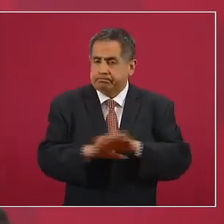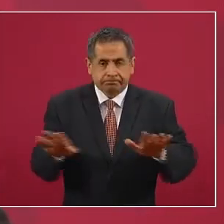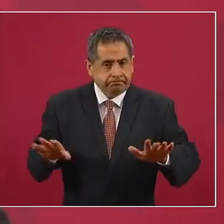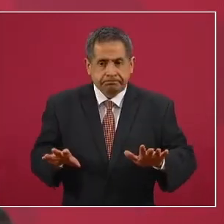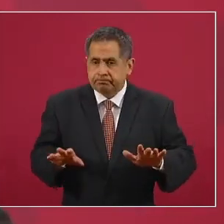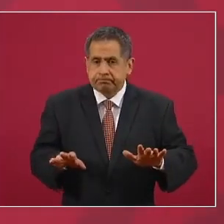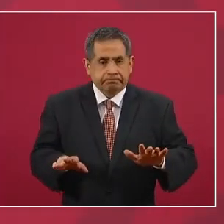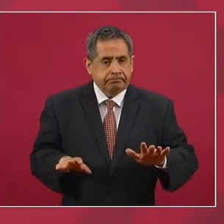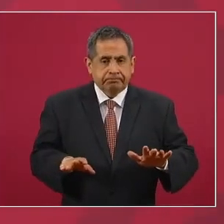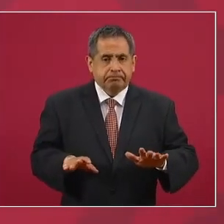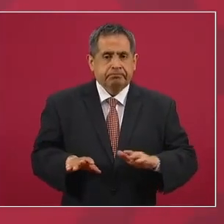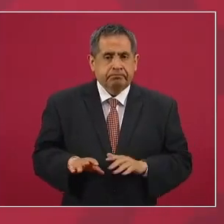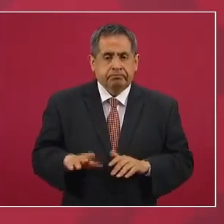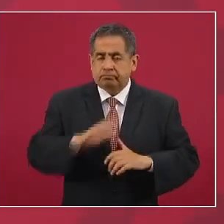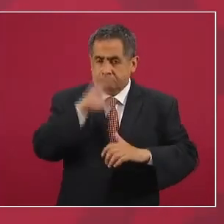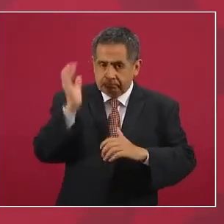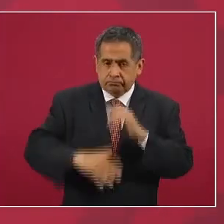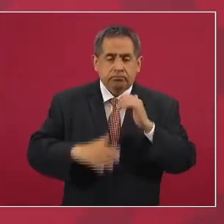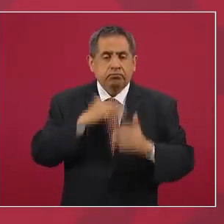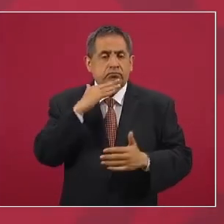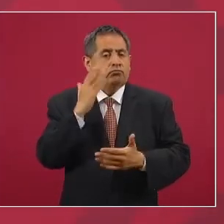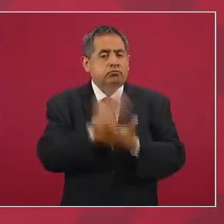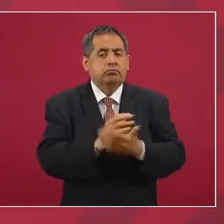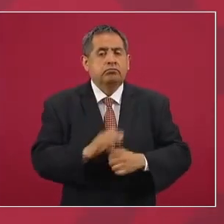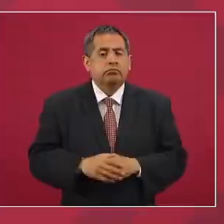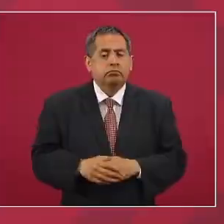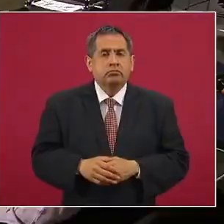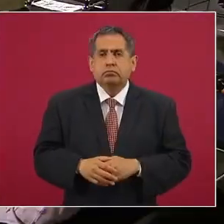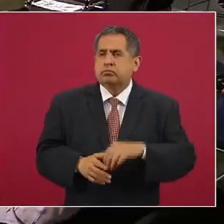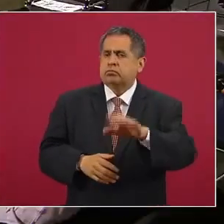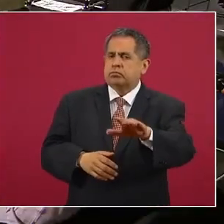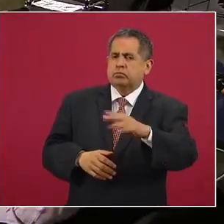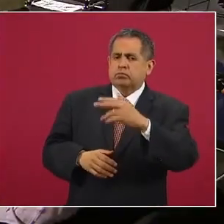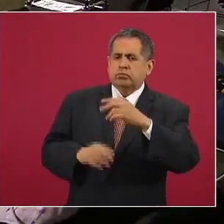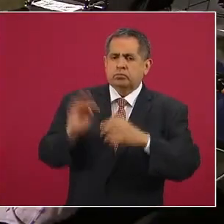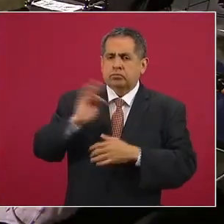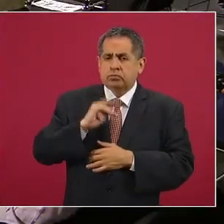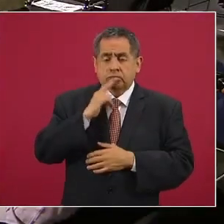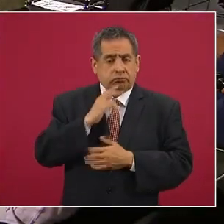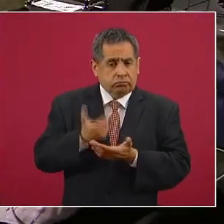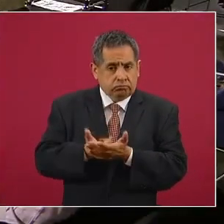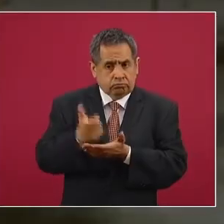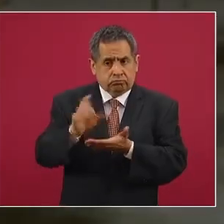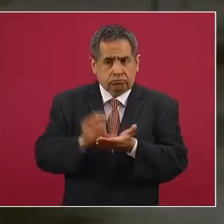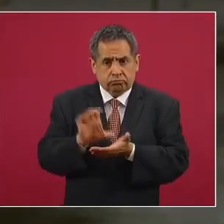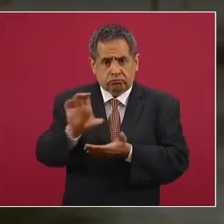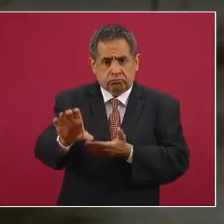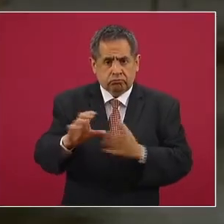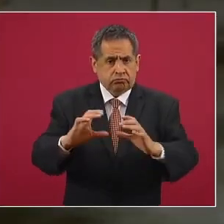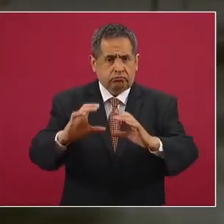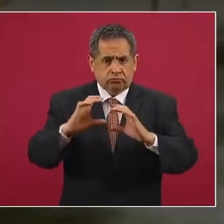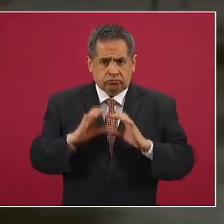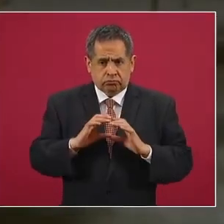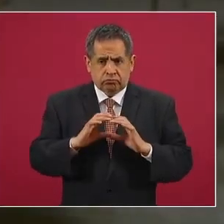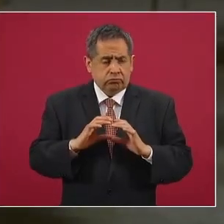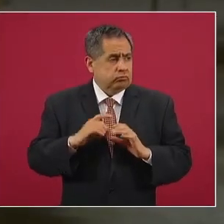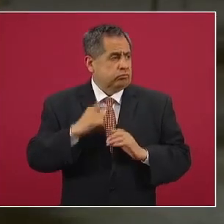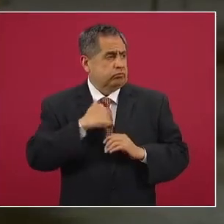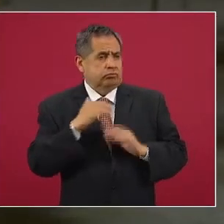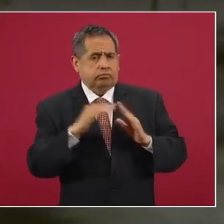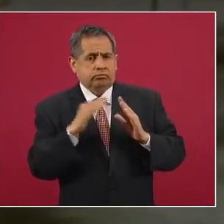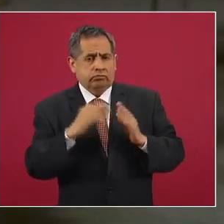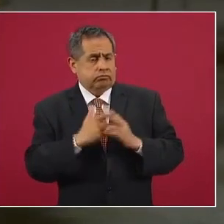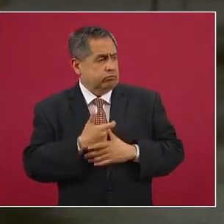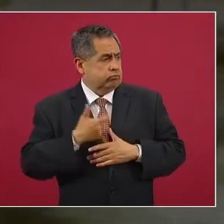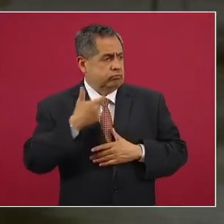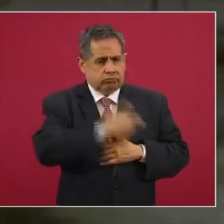¿sí?, y que se acabe con la corrupción. Incluso lo podrían utilizar hasta pagar otra vivienda que no